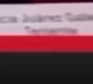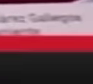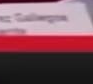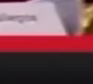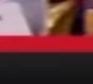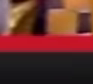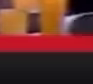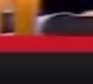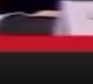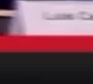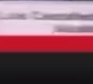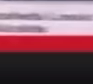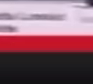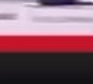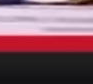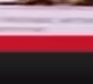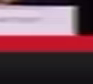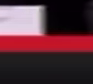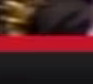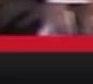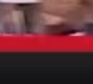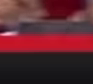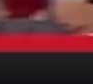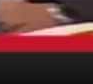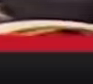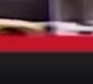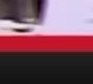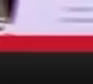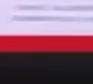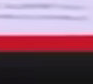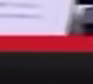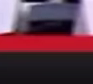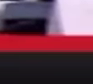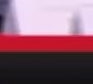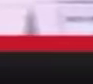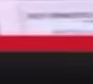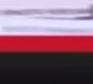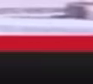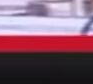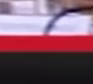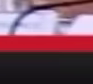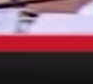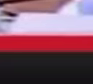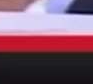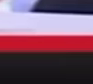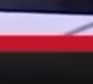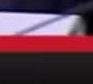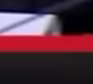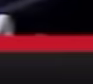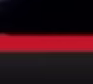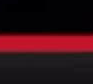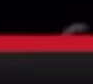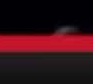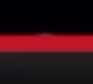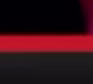La razón de ser de MAPE pues era el mantenimiento de las vías, el cobro del peaje, pero